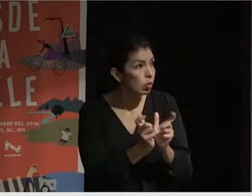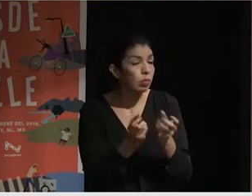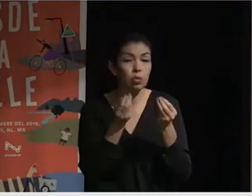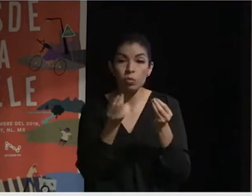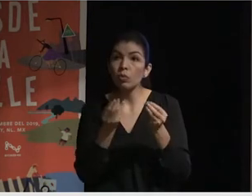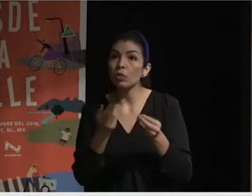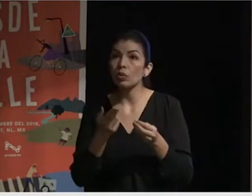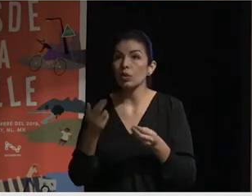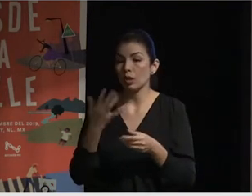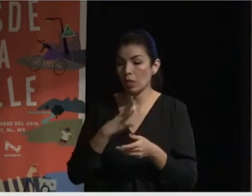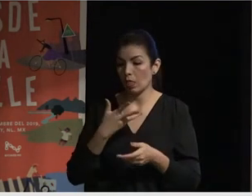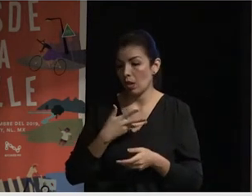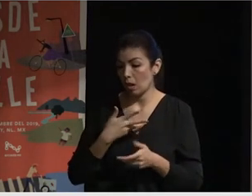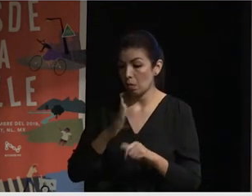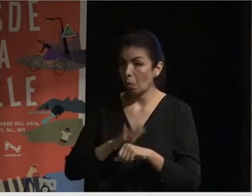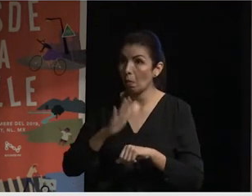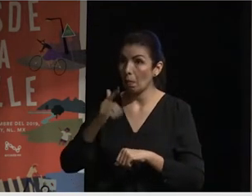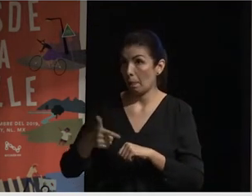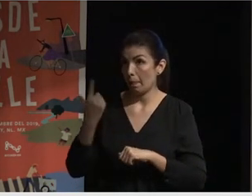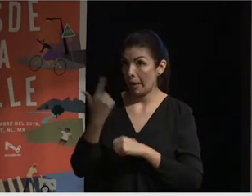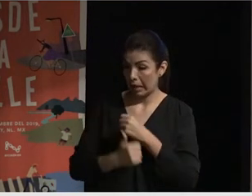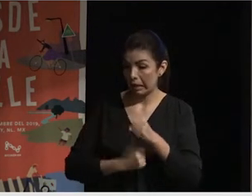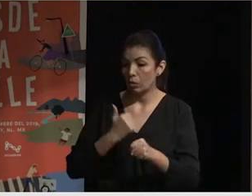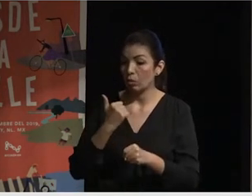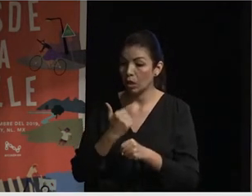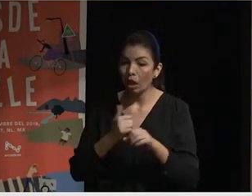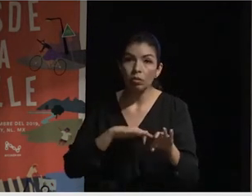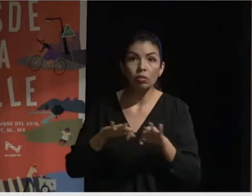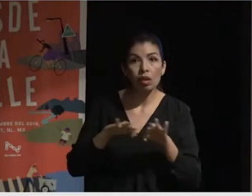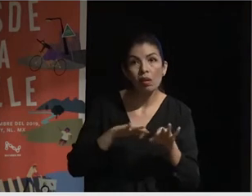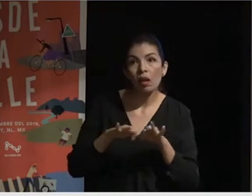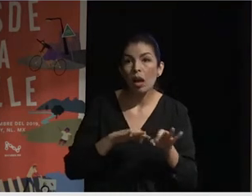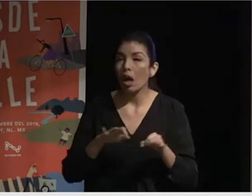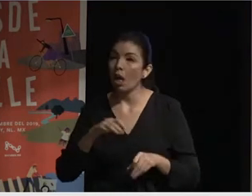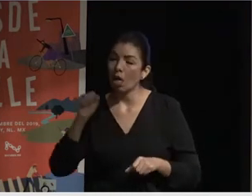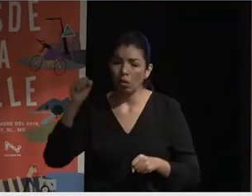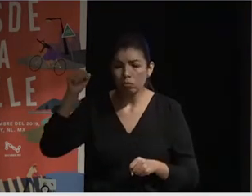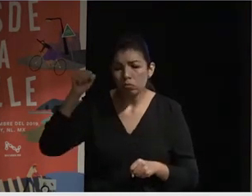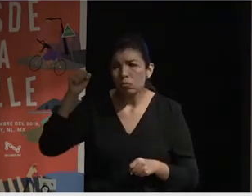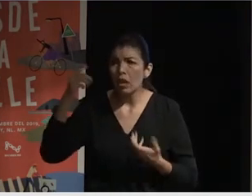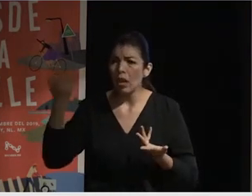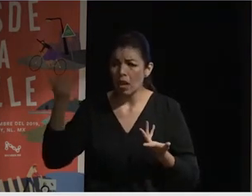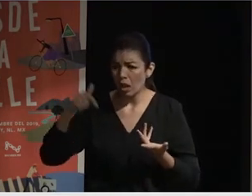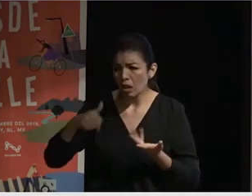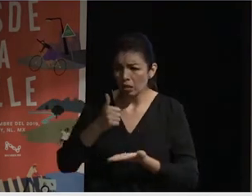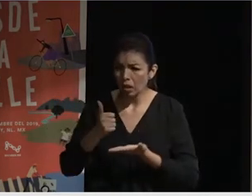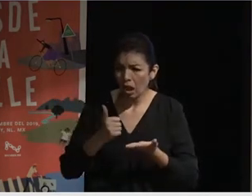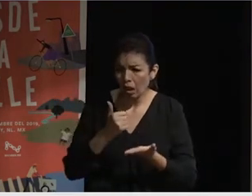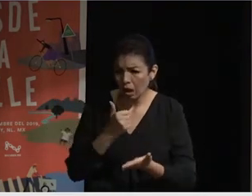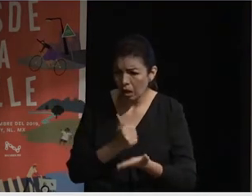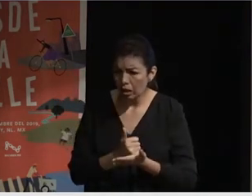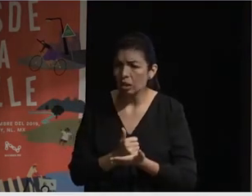en recobrar las ciudades para las personas, recobrar una